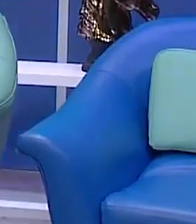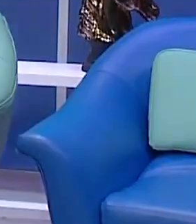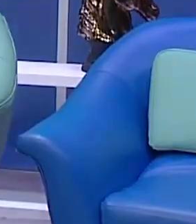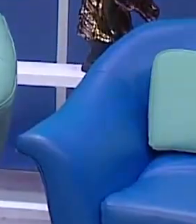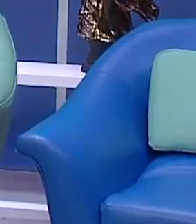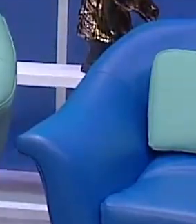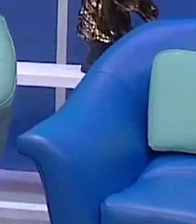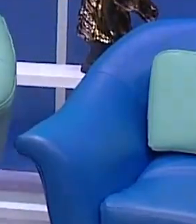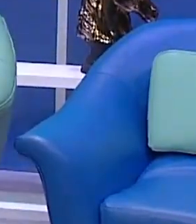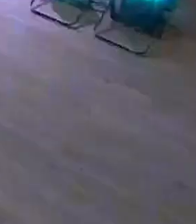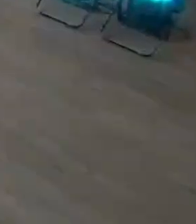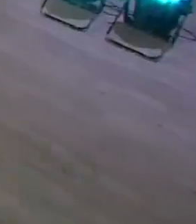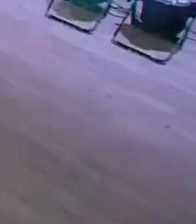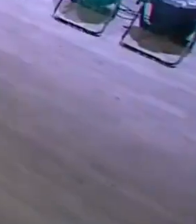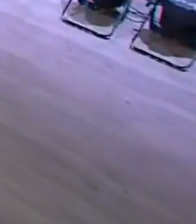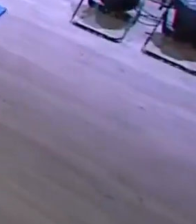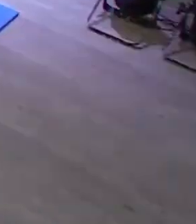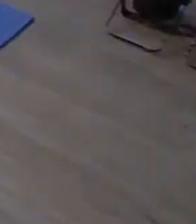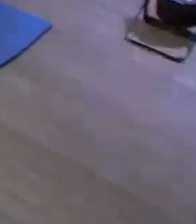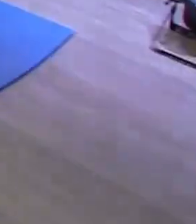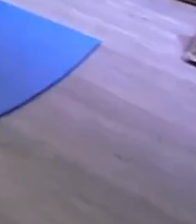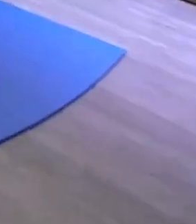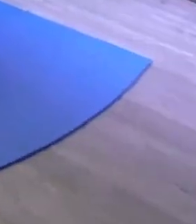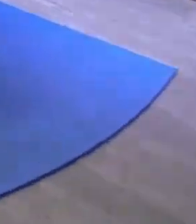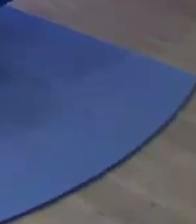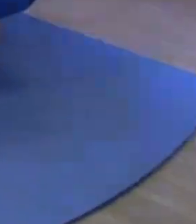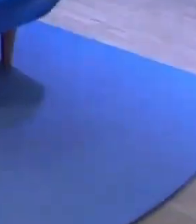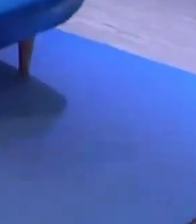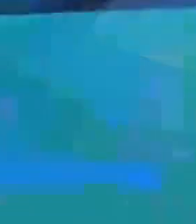de una vez. Esto es Conecta Perú.